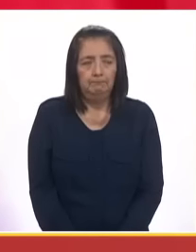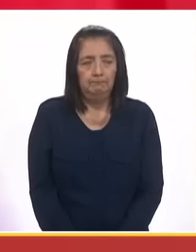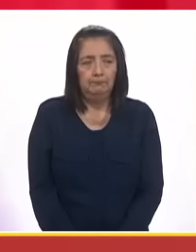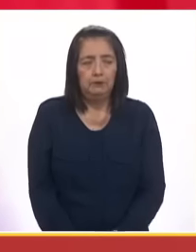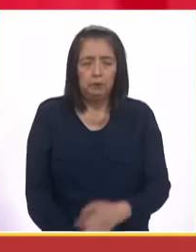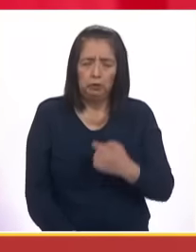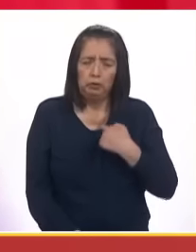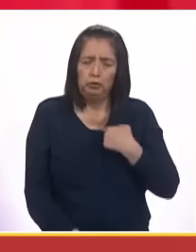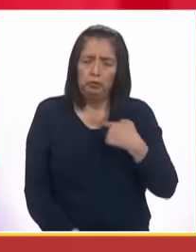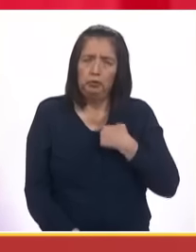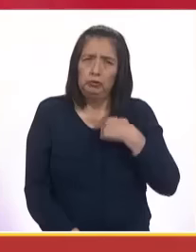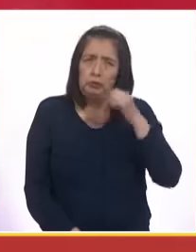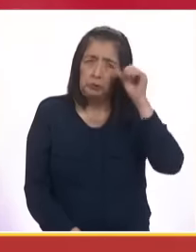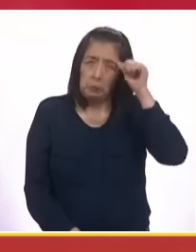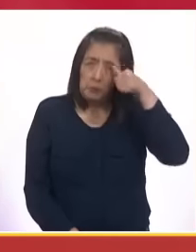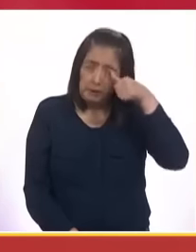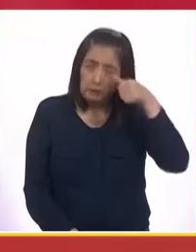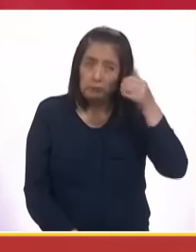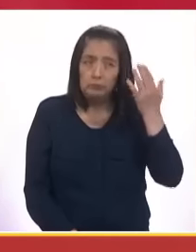Y recuerdo muchísimo